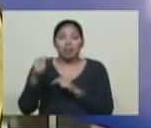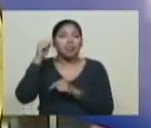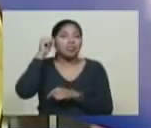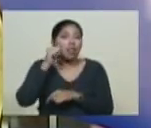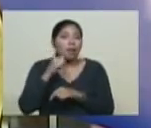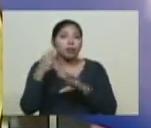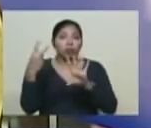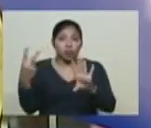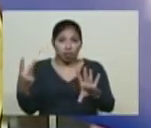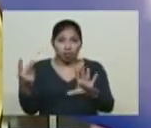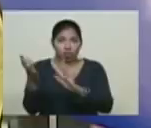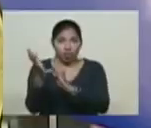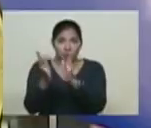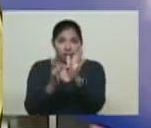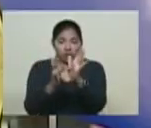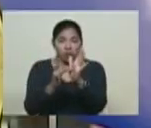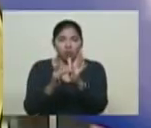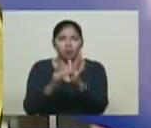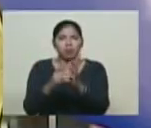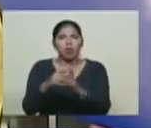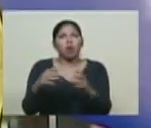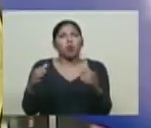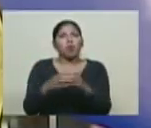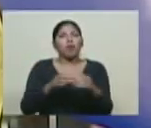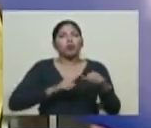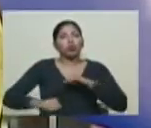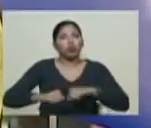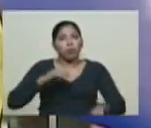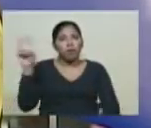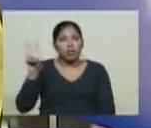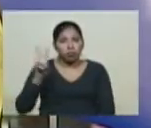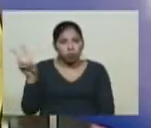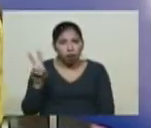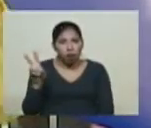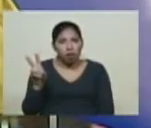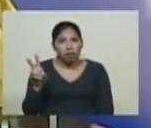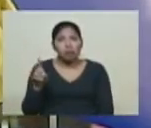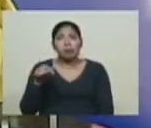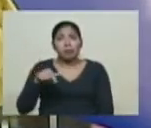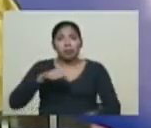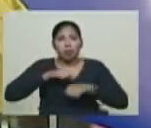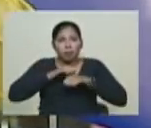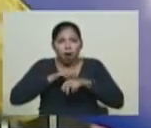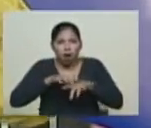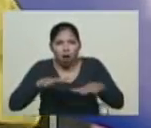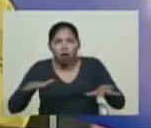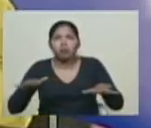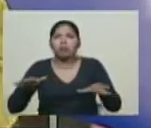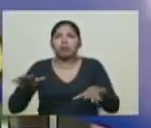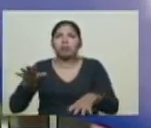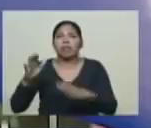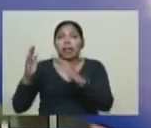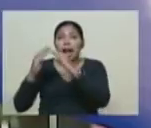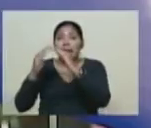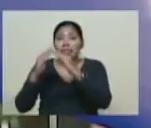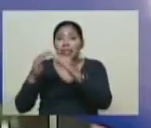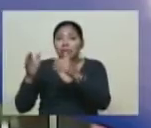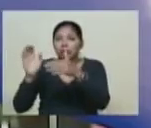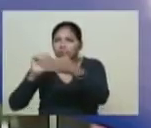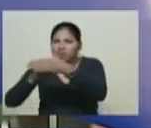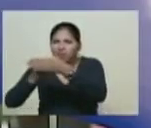abril, el movimiento Somos Venezuela está recorriendo casa por casa todo el país